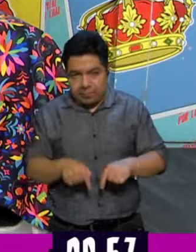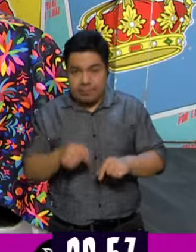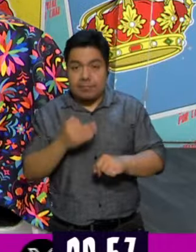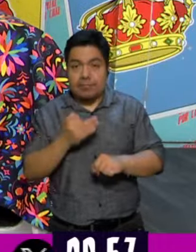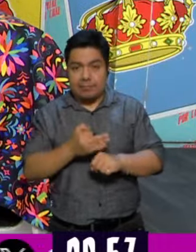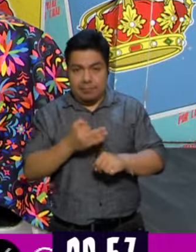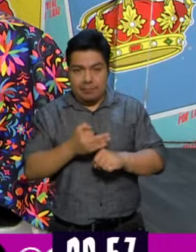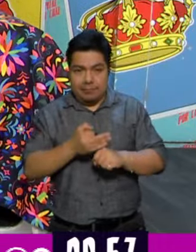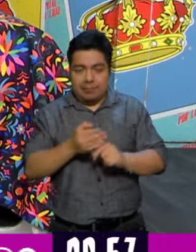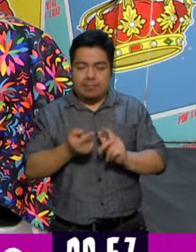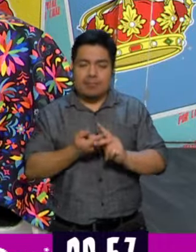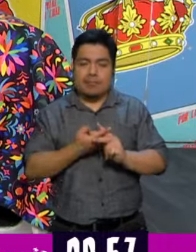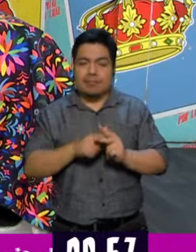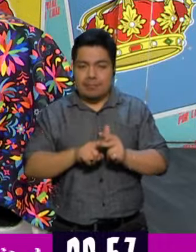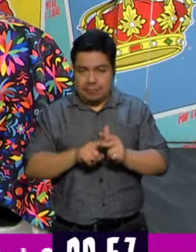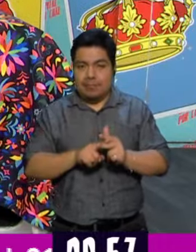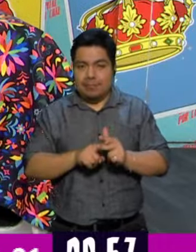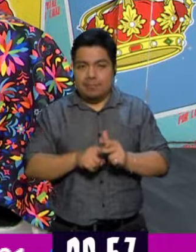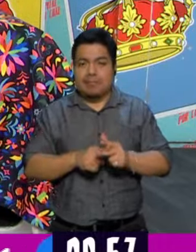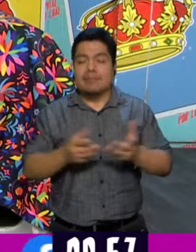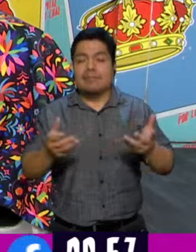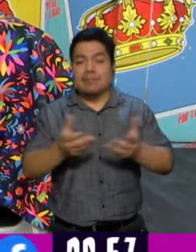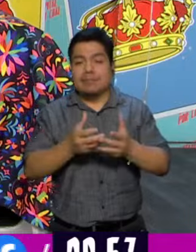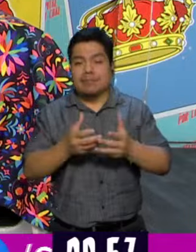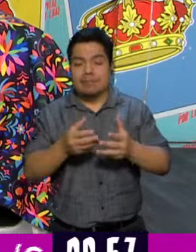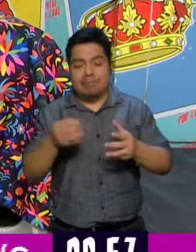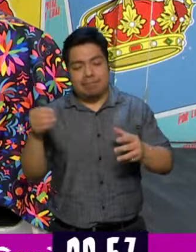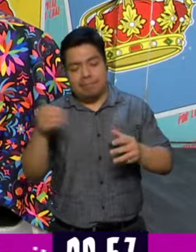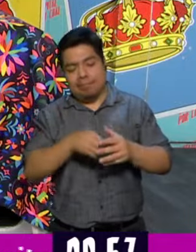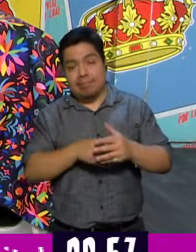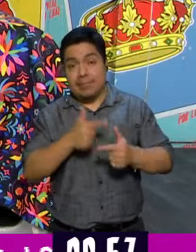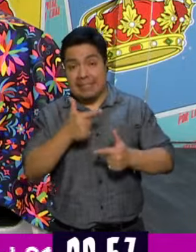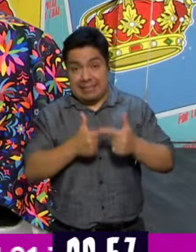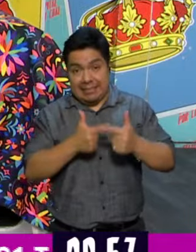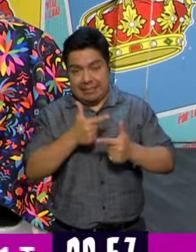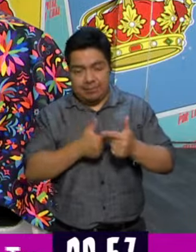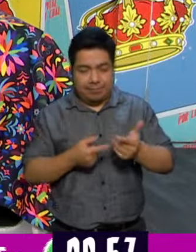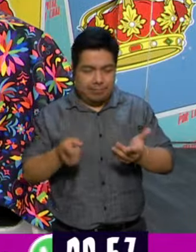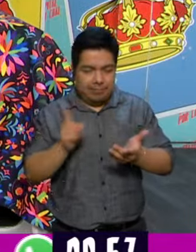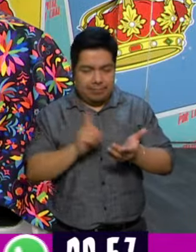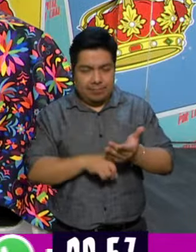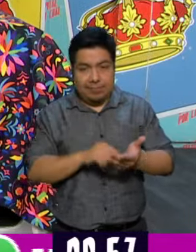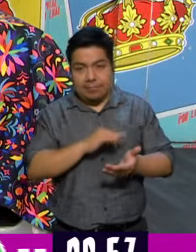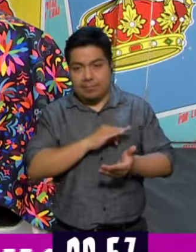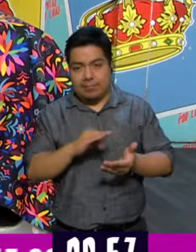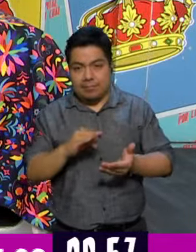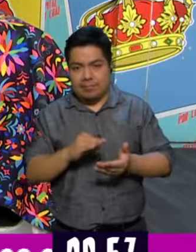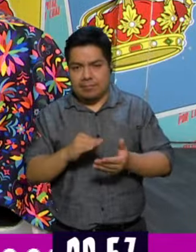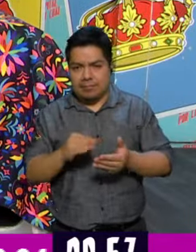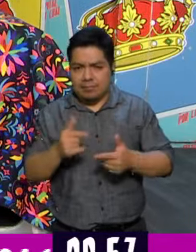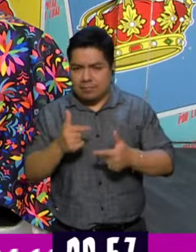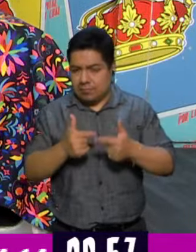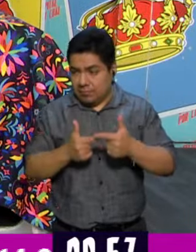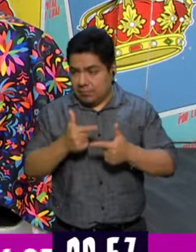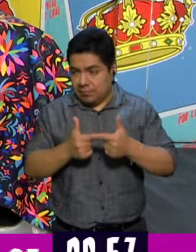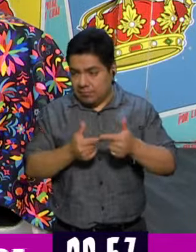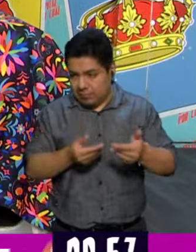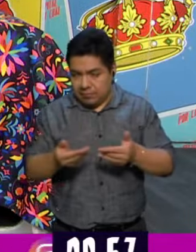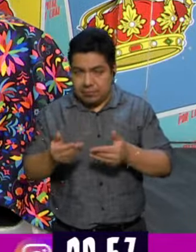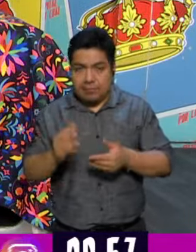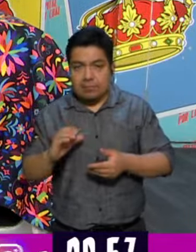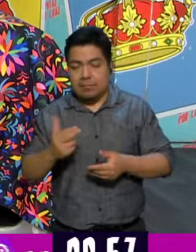empezar. Ay. Lo primero que vamos a hacer es infusionar nuestra leche, ¿vale? Qué lástima que no está el mendigo